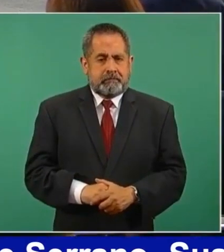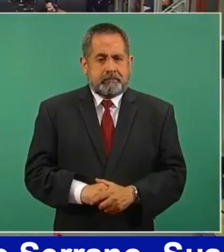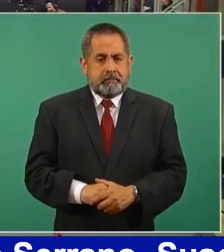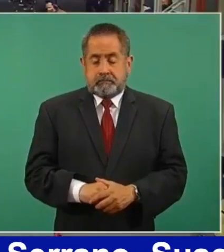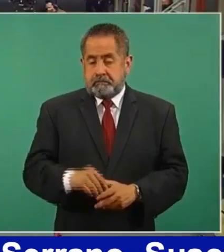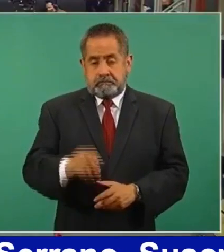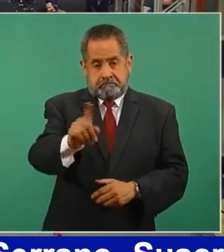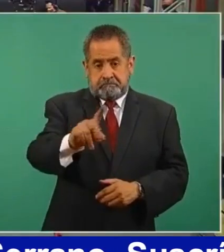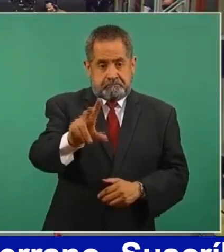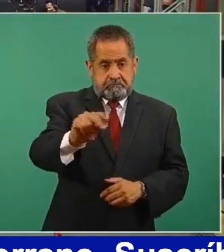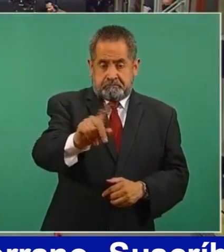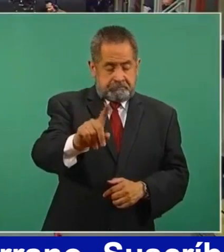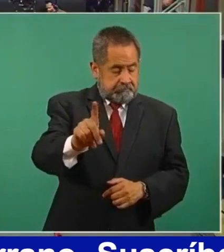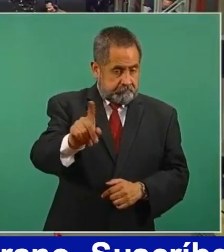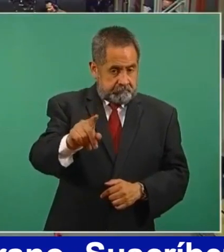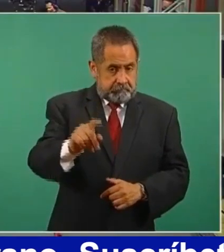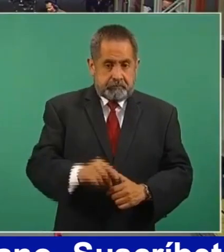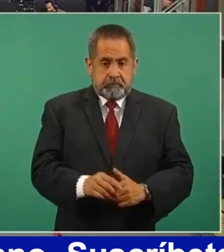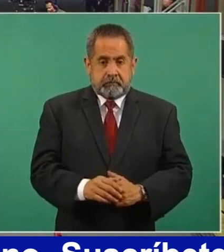No.